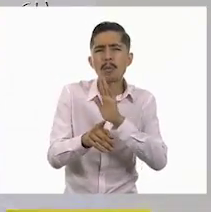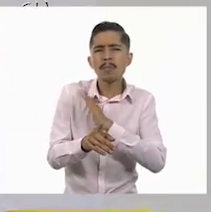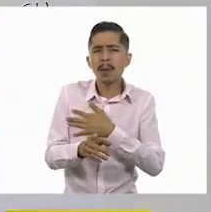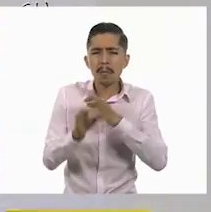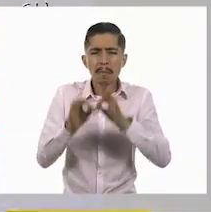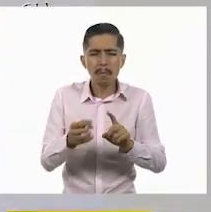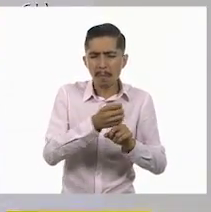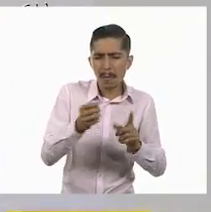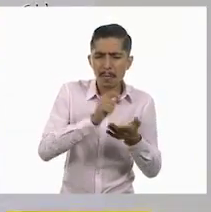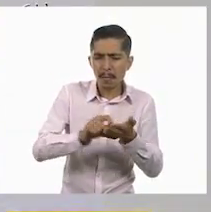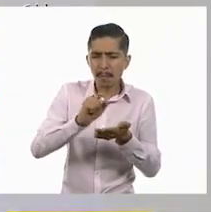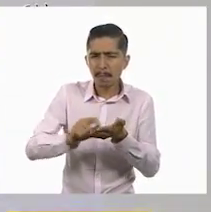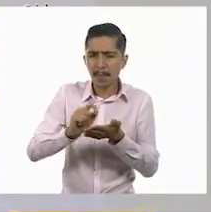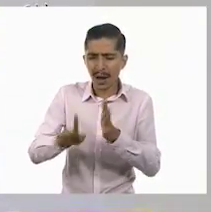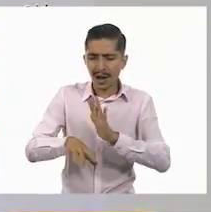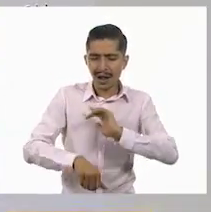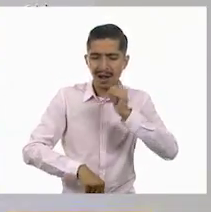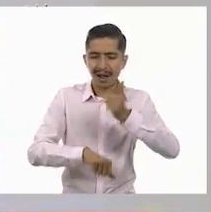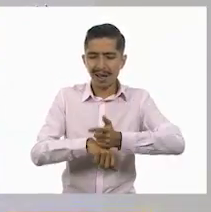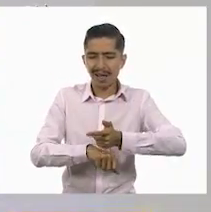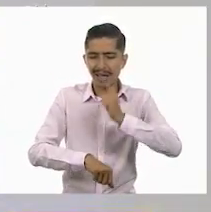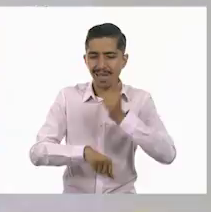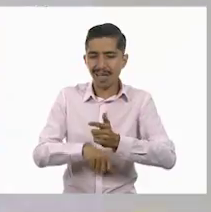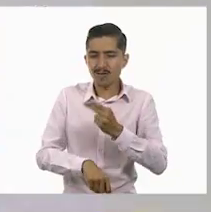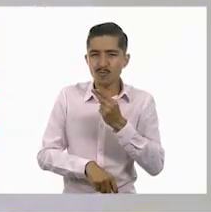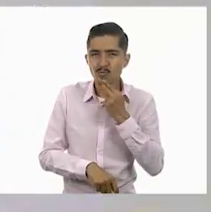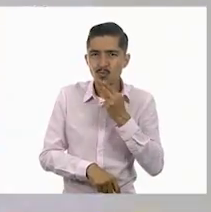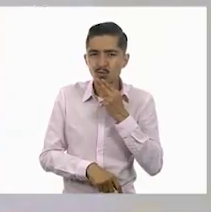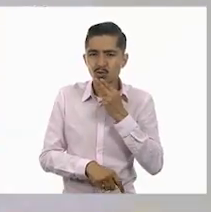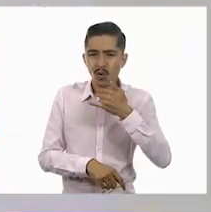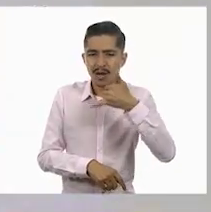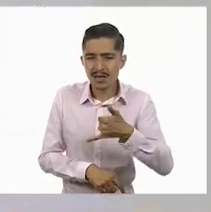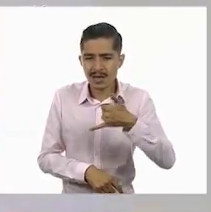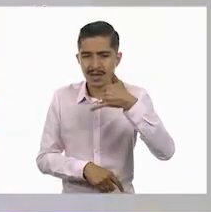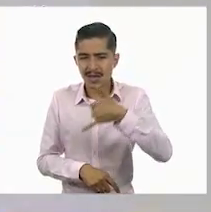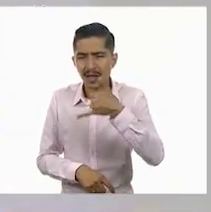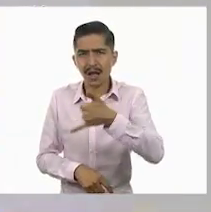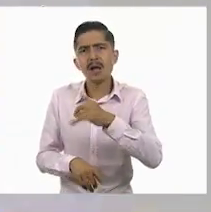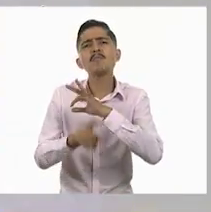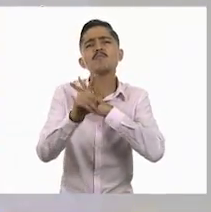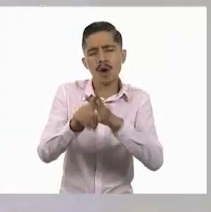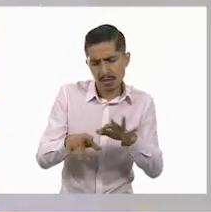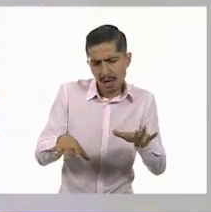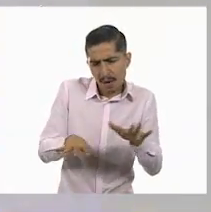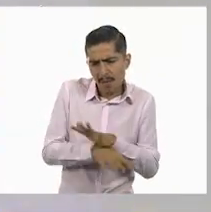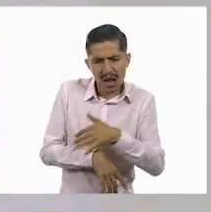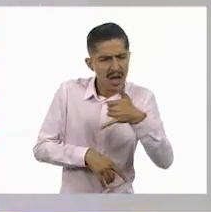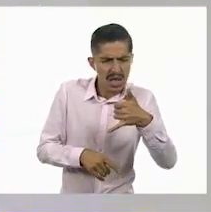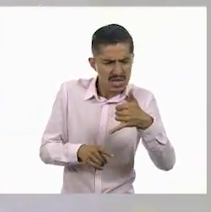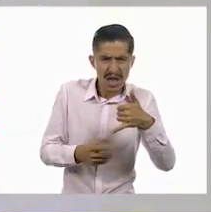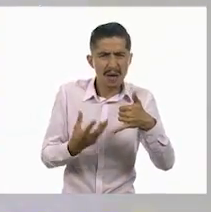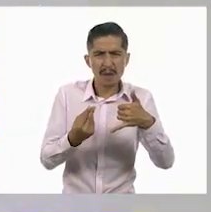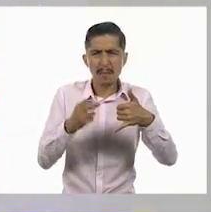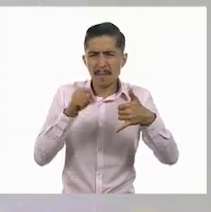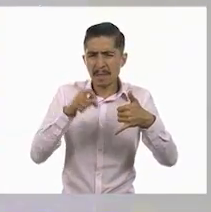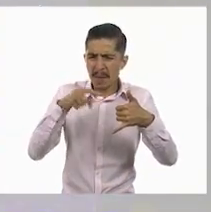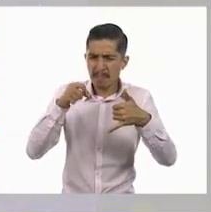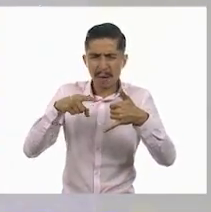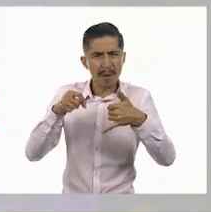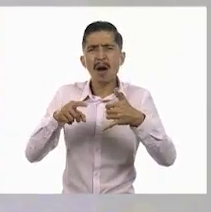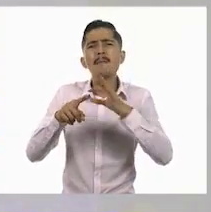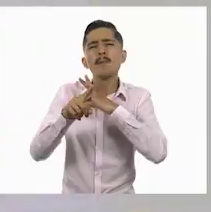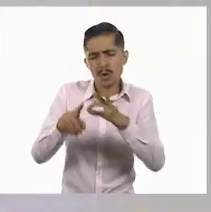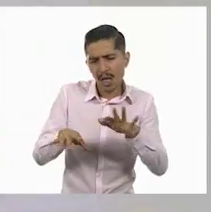y te das cuenta quizá que es muy reiterativo el uso de la letra I, tienes otras opciones entre la gama que tenemos de conectores